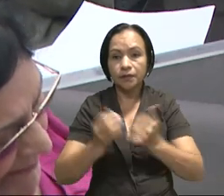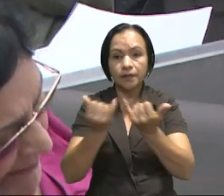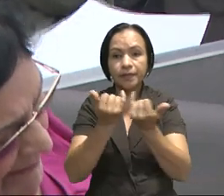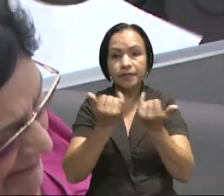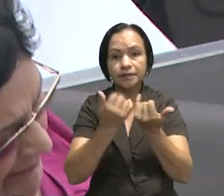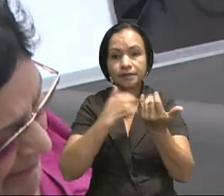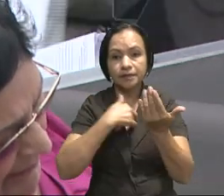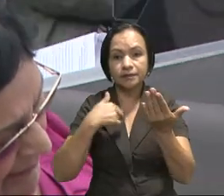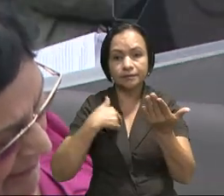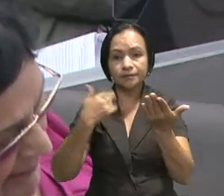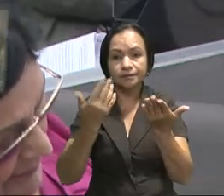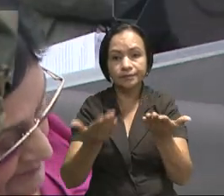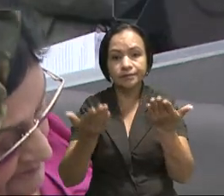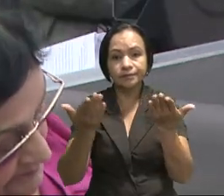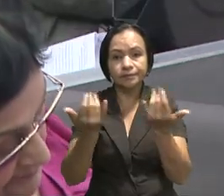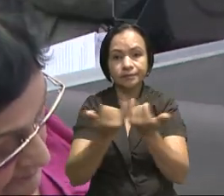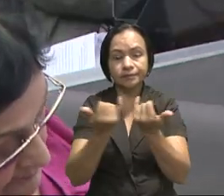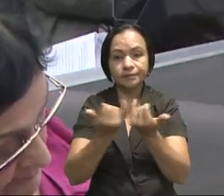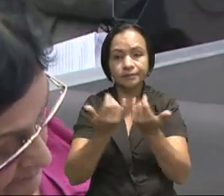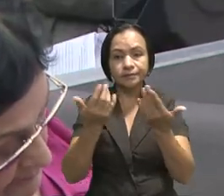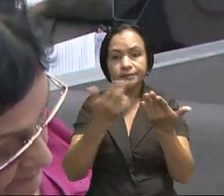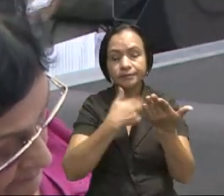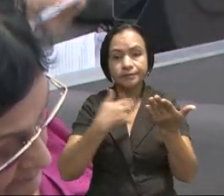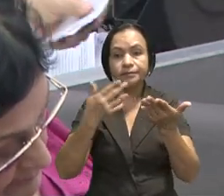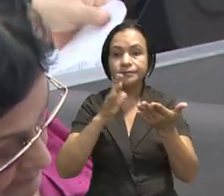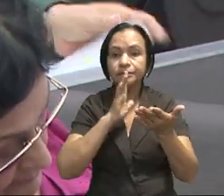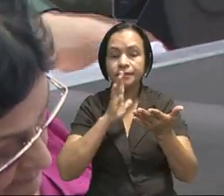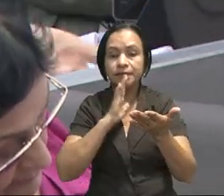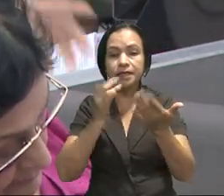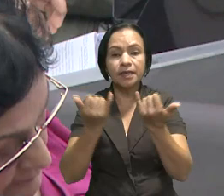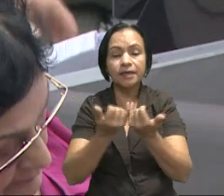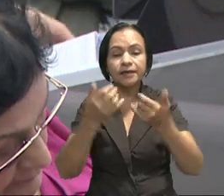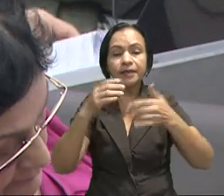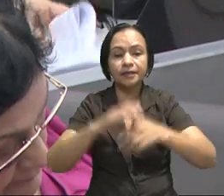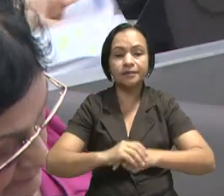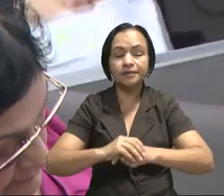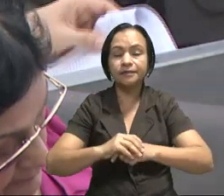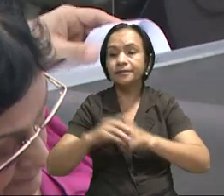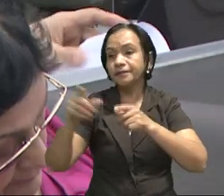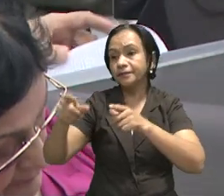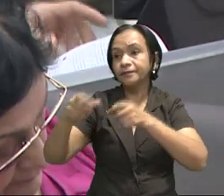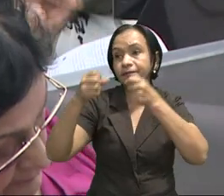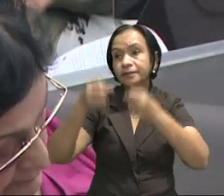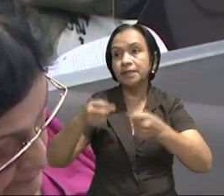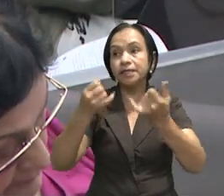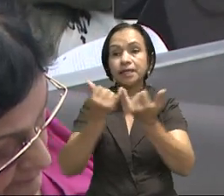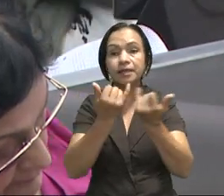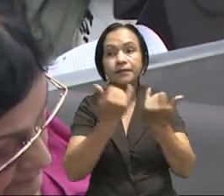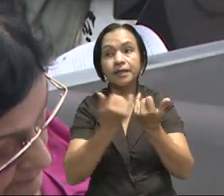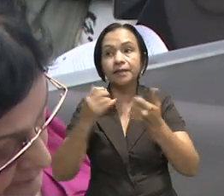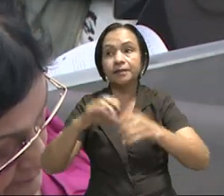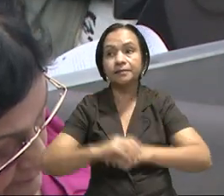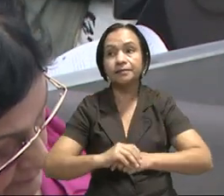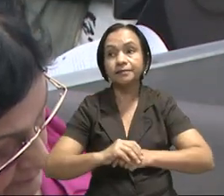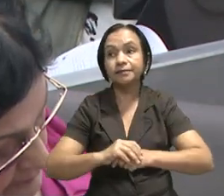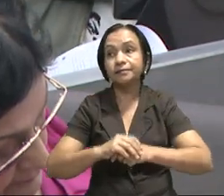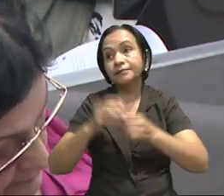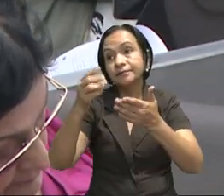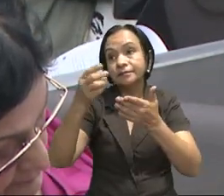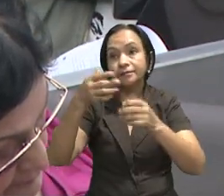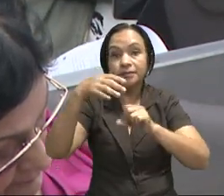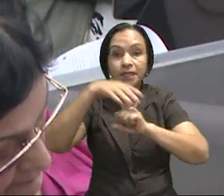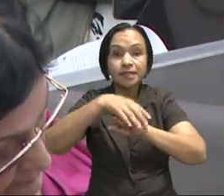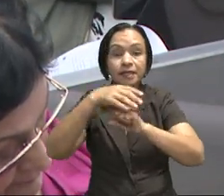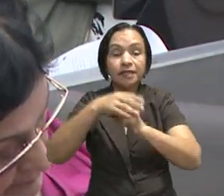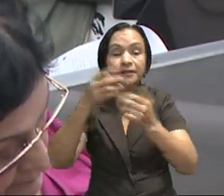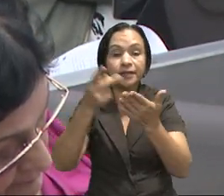ese momento, y por la intervención de mi estimado colega, miembro de la Comisión Económica,